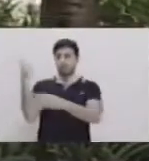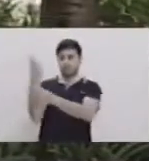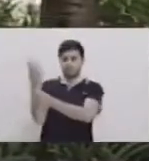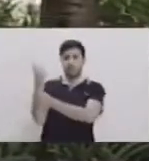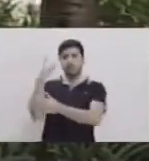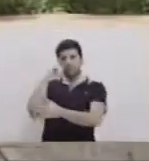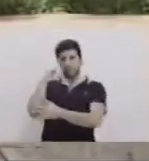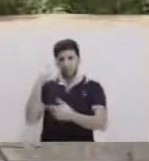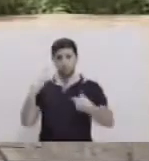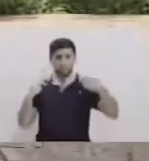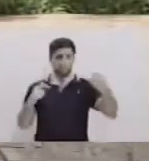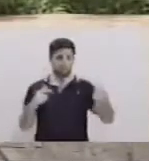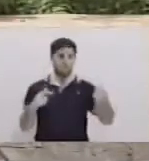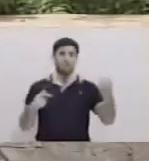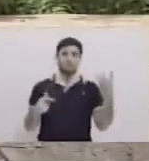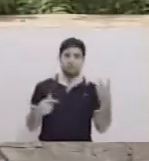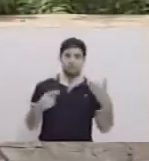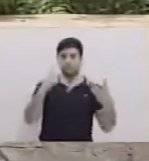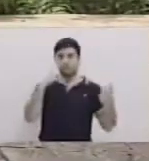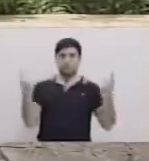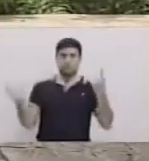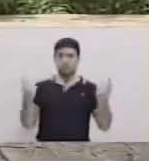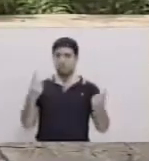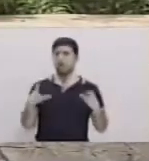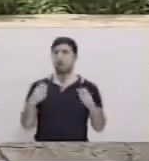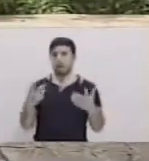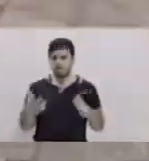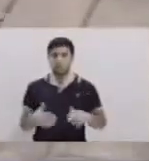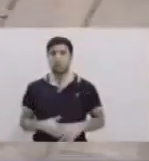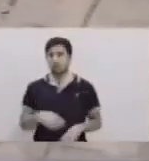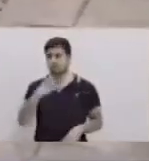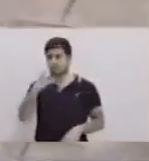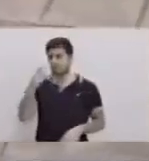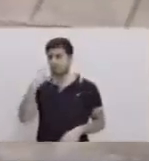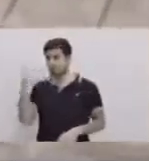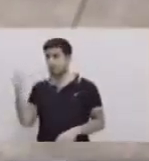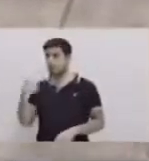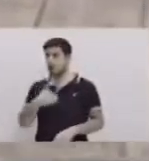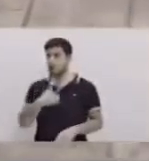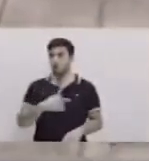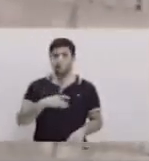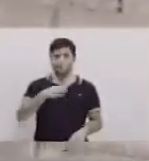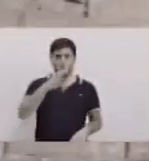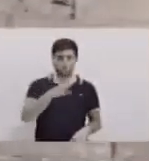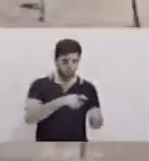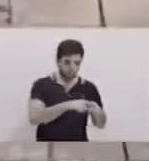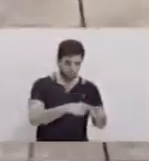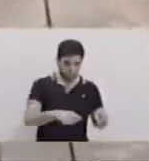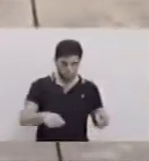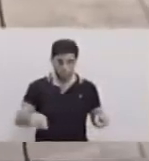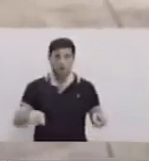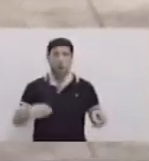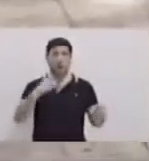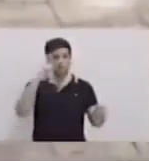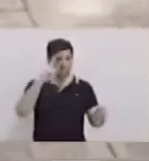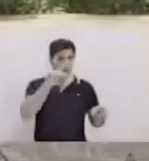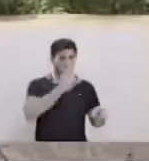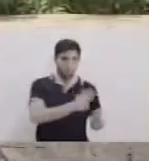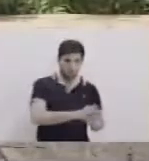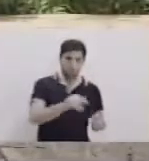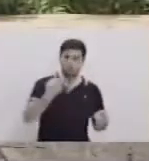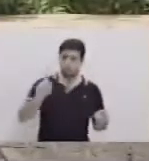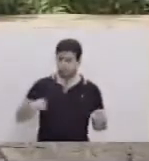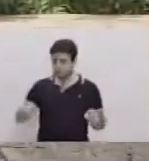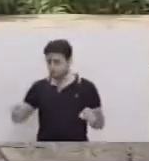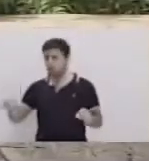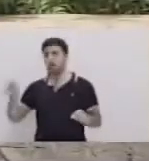verde. Entonces, vamos a hacer la dinámica aquí. Hay cuatro hojas del color amarillo y cuatro hojas del